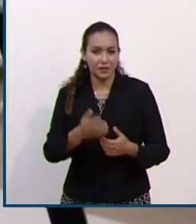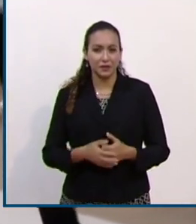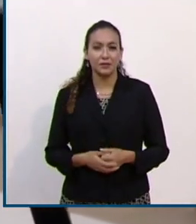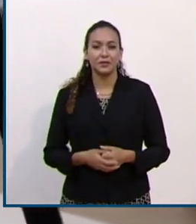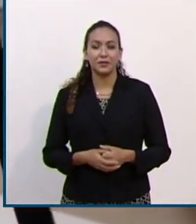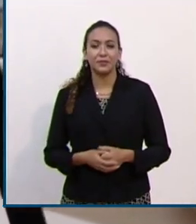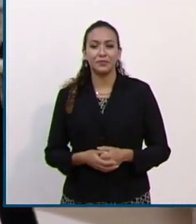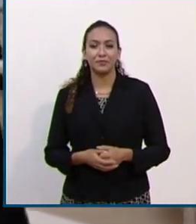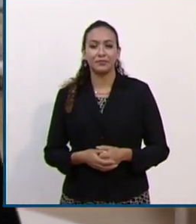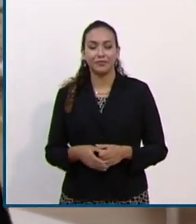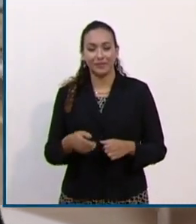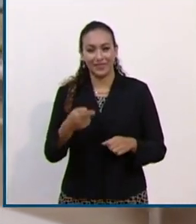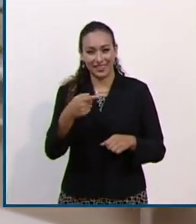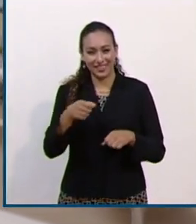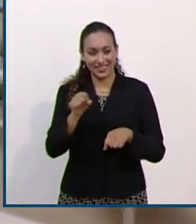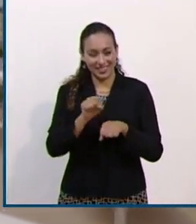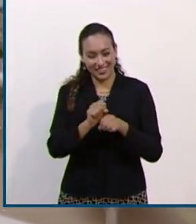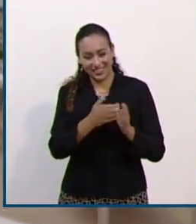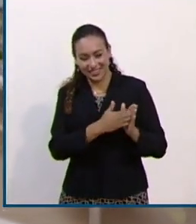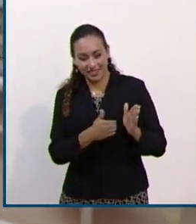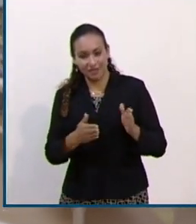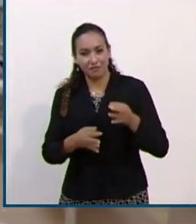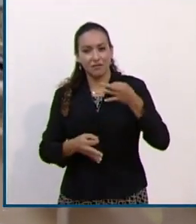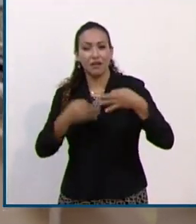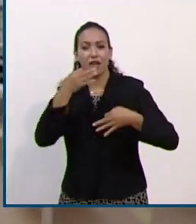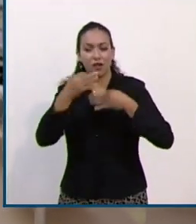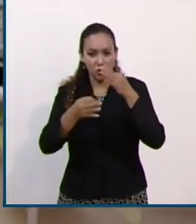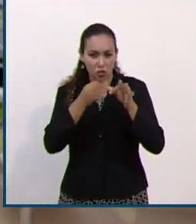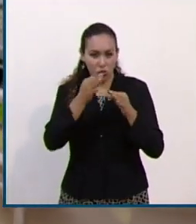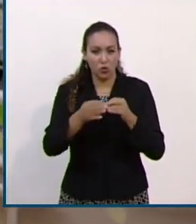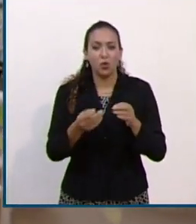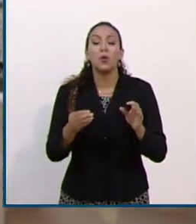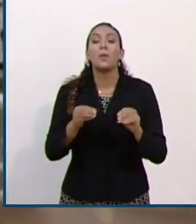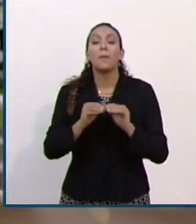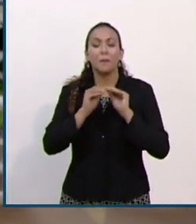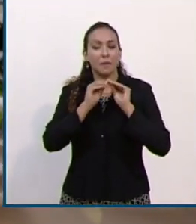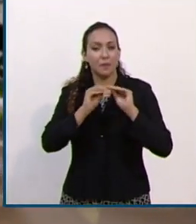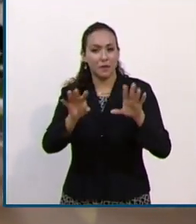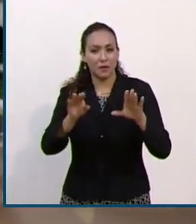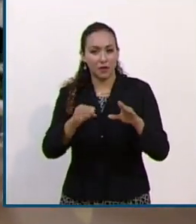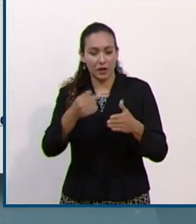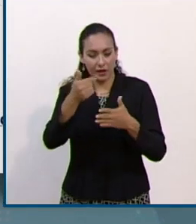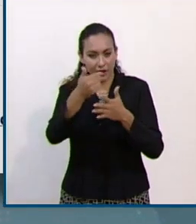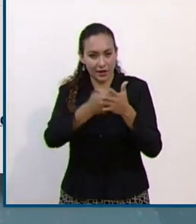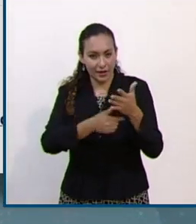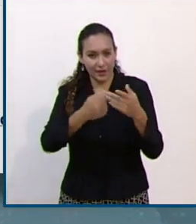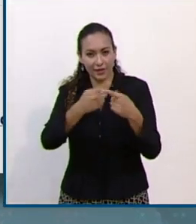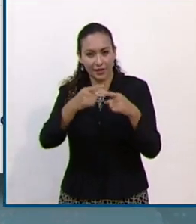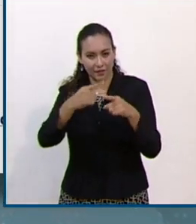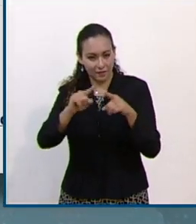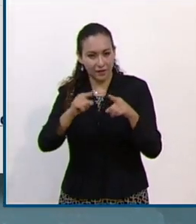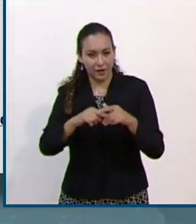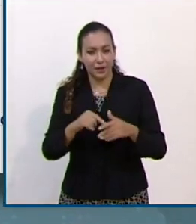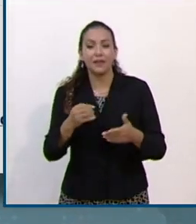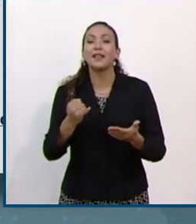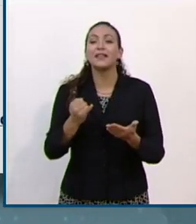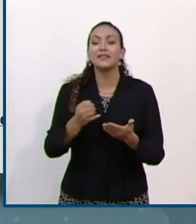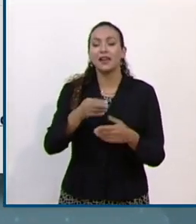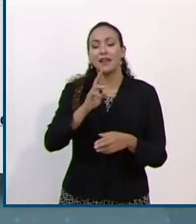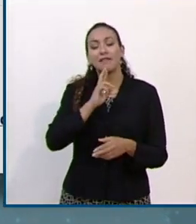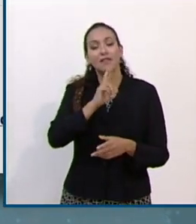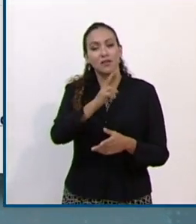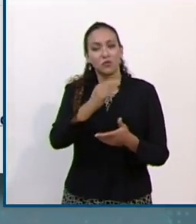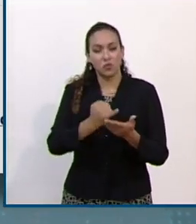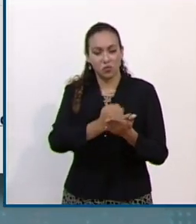Y en el semanario judicial de esta semana se publicaron 51 criterios de diversos órganos jurisdiccionales federales, de los